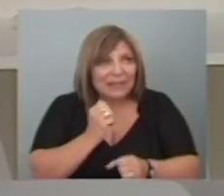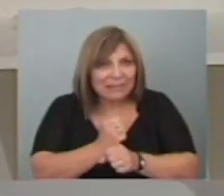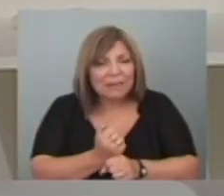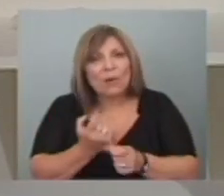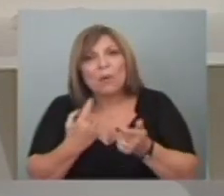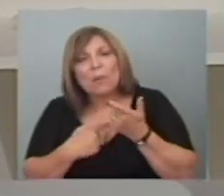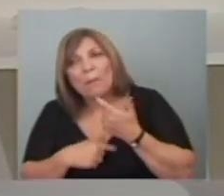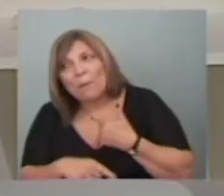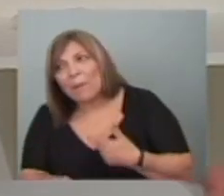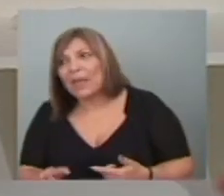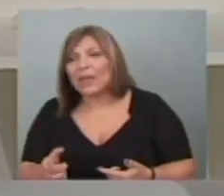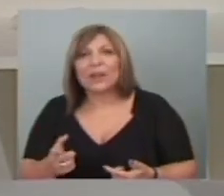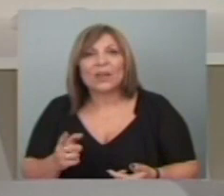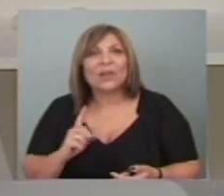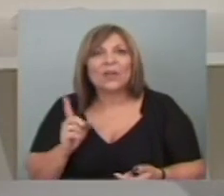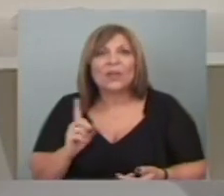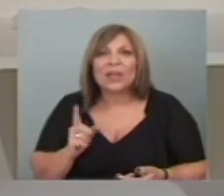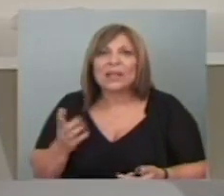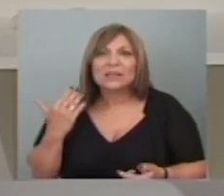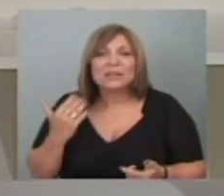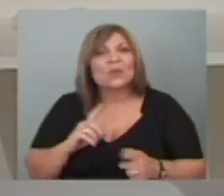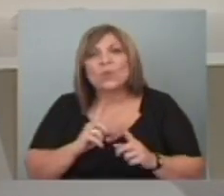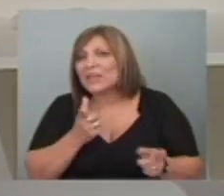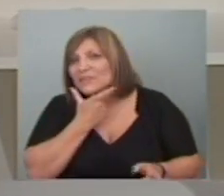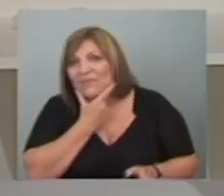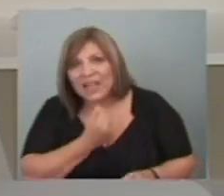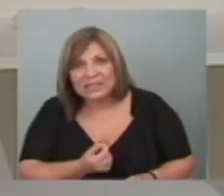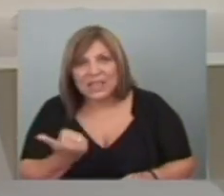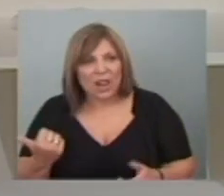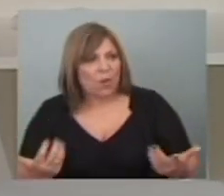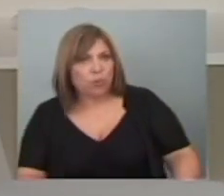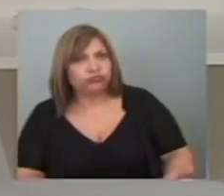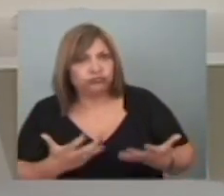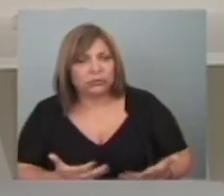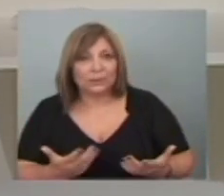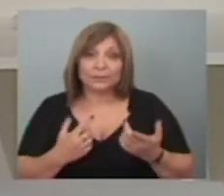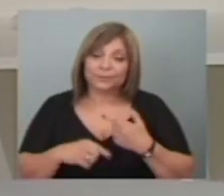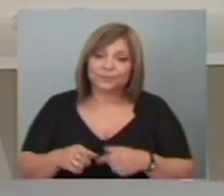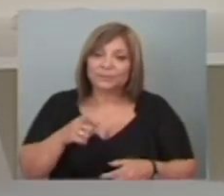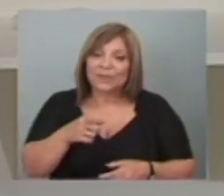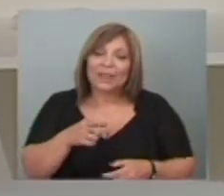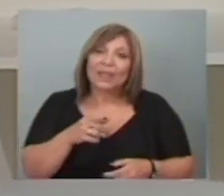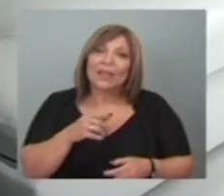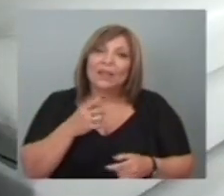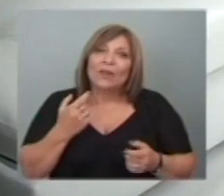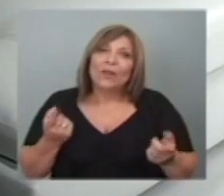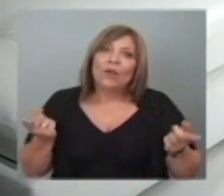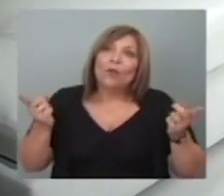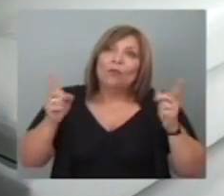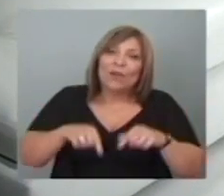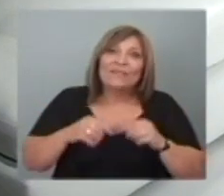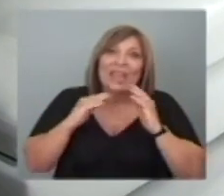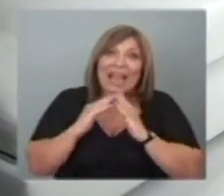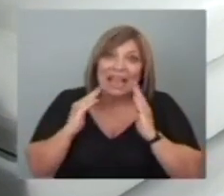pero como que no lo hiciste hace mucho, no es fácil. Y tú... Precisamente, Rinche, a propósito de ese regreso a casa y